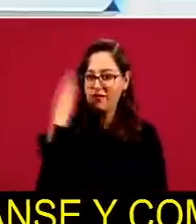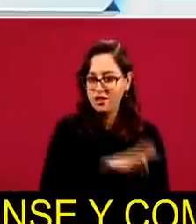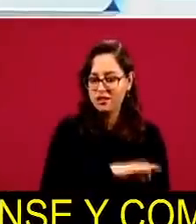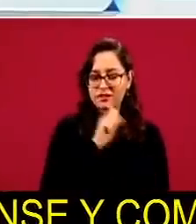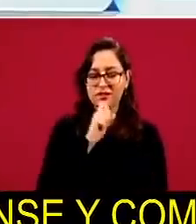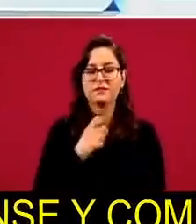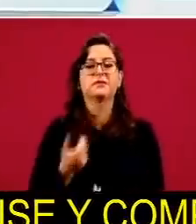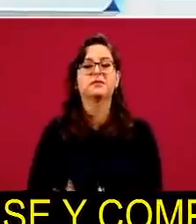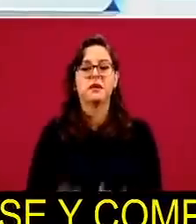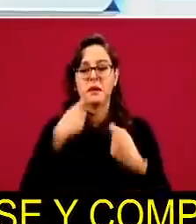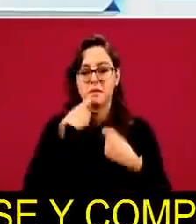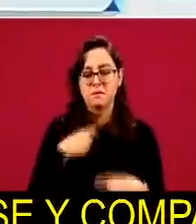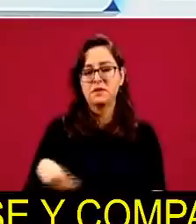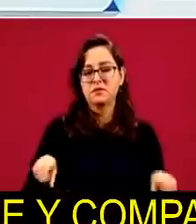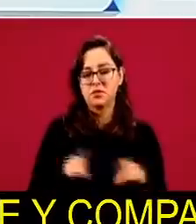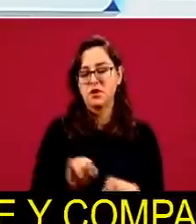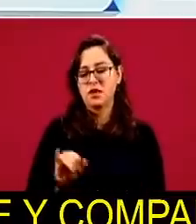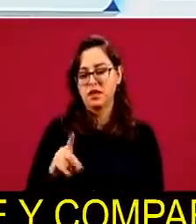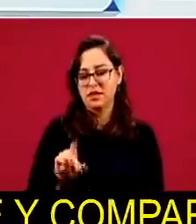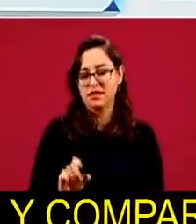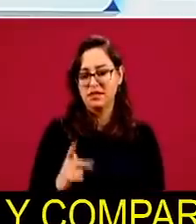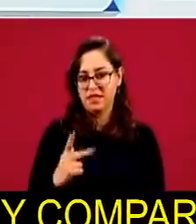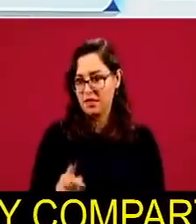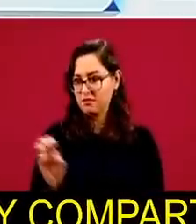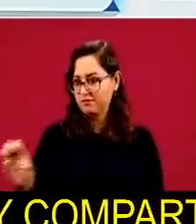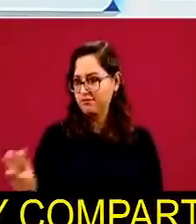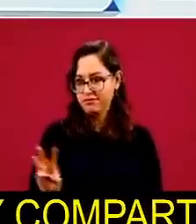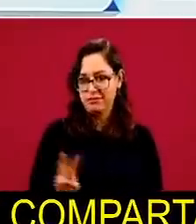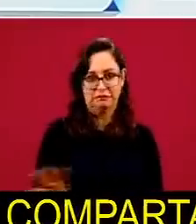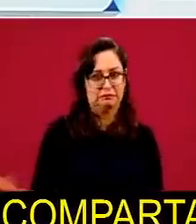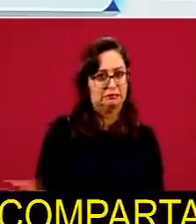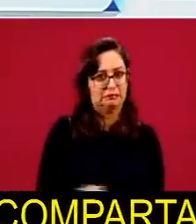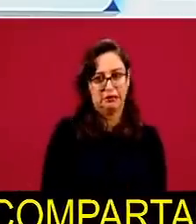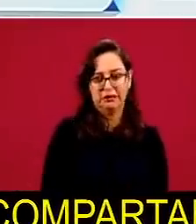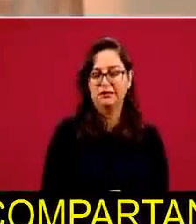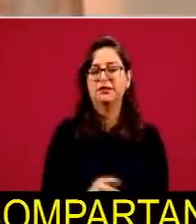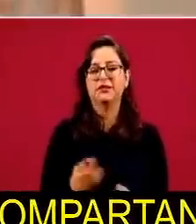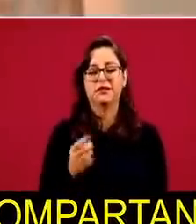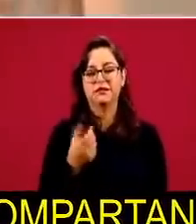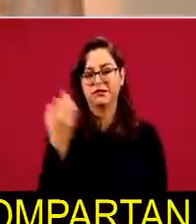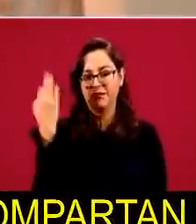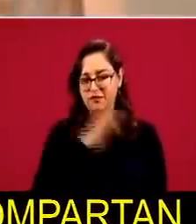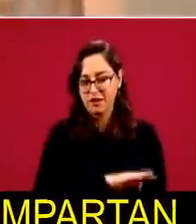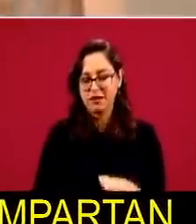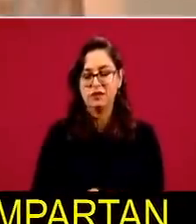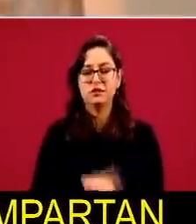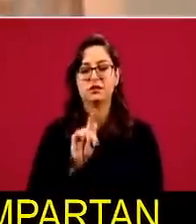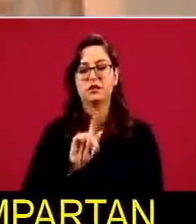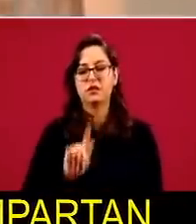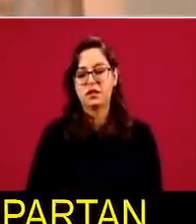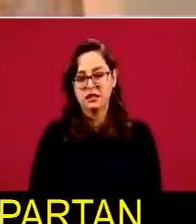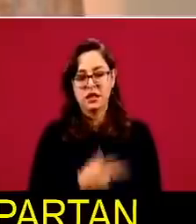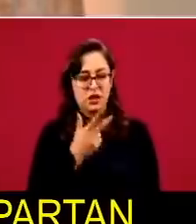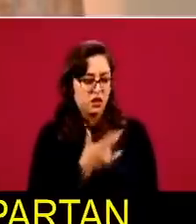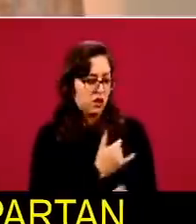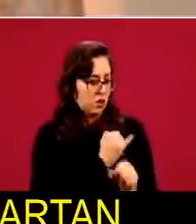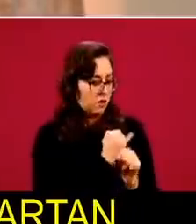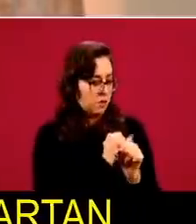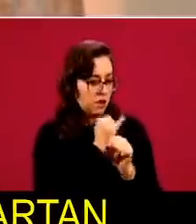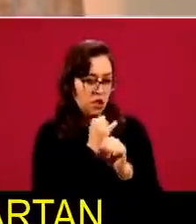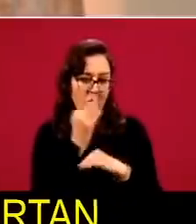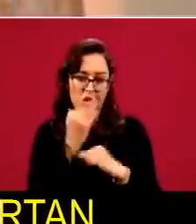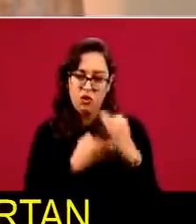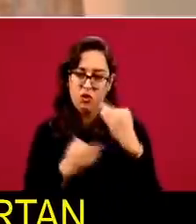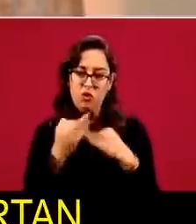robado investigaciones cibernéticas 78 casos de investigación en todos estos rubros